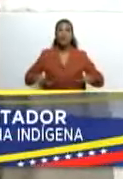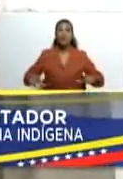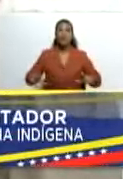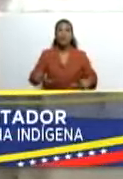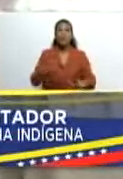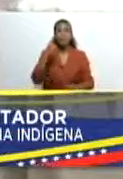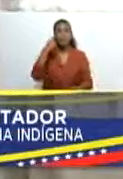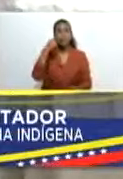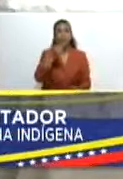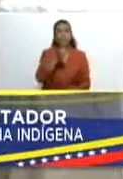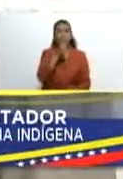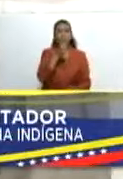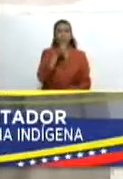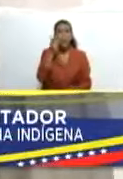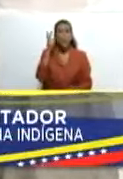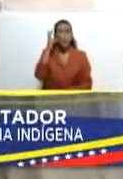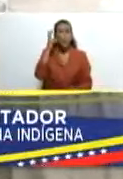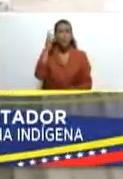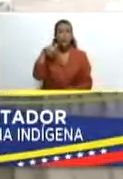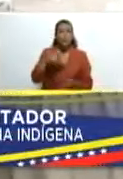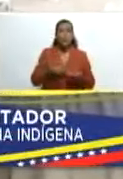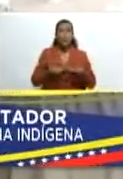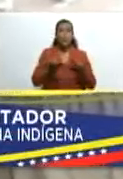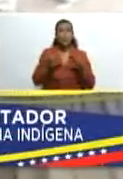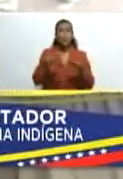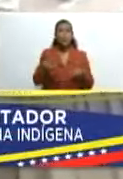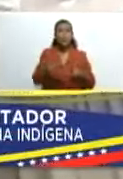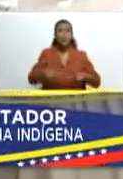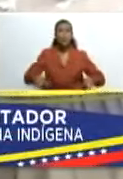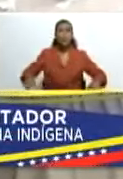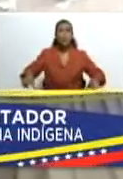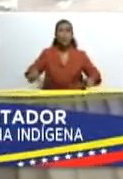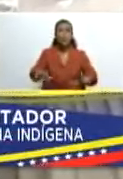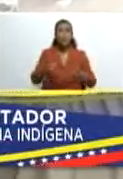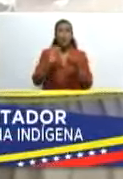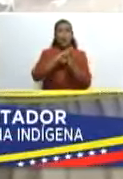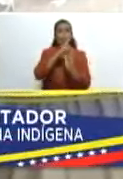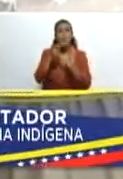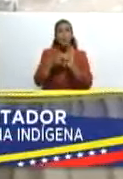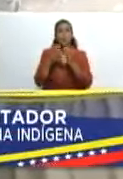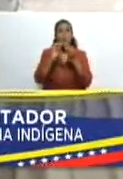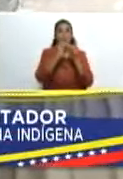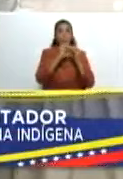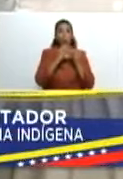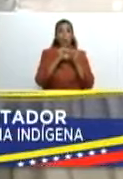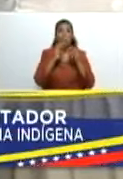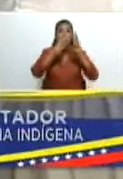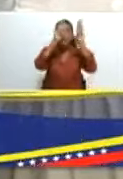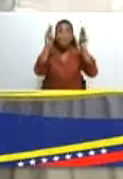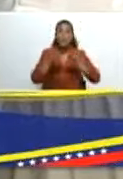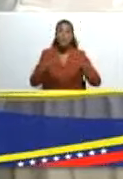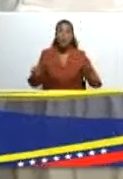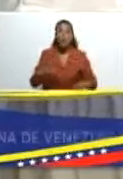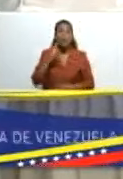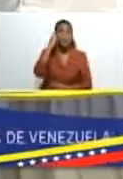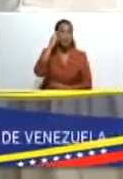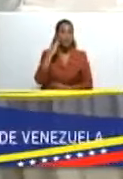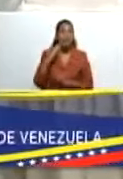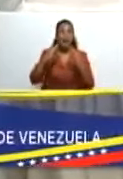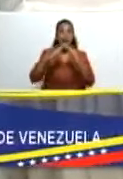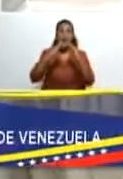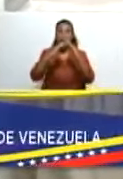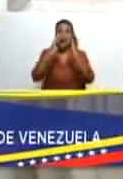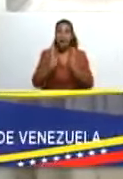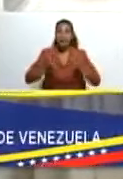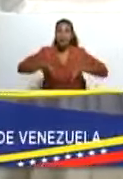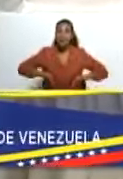aquí mientras hablamos. Venimos a entregar las obras completas del Museo Bolivariano, aquí en